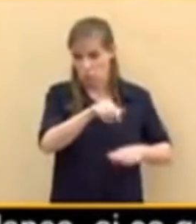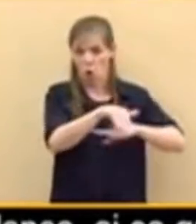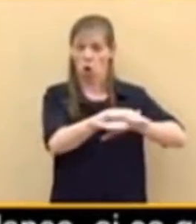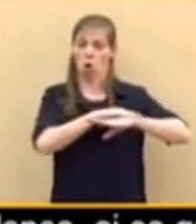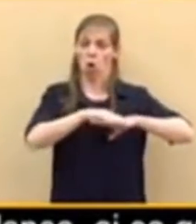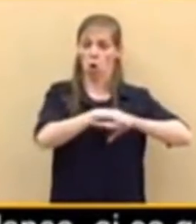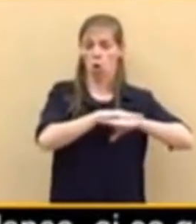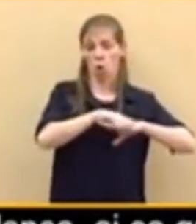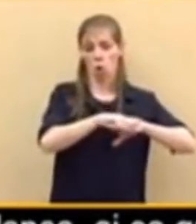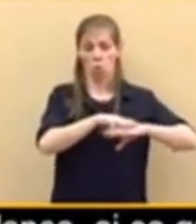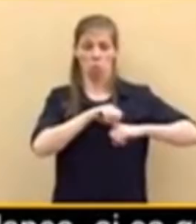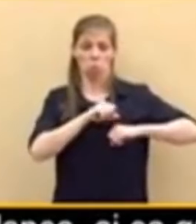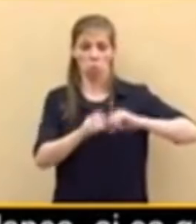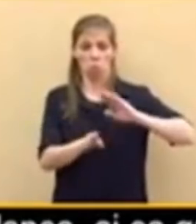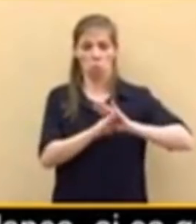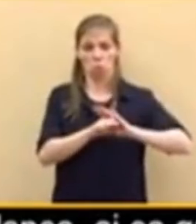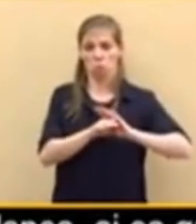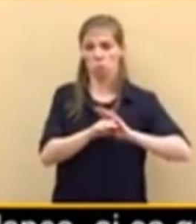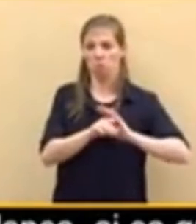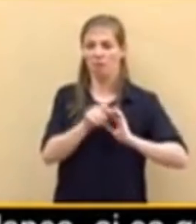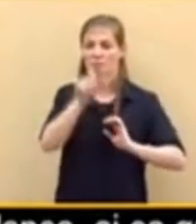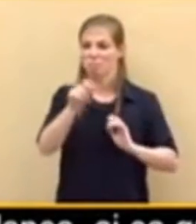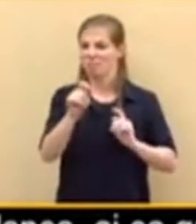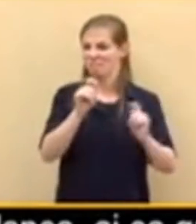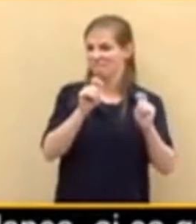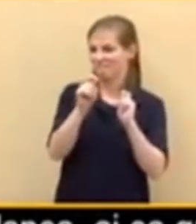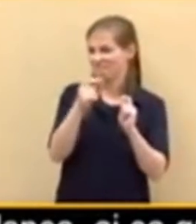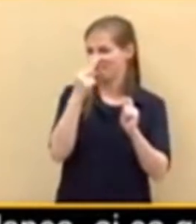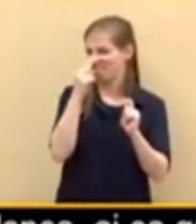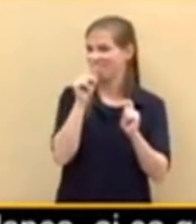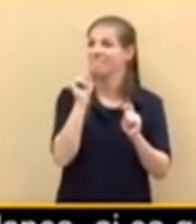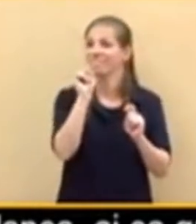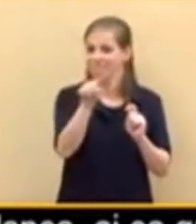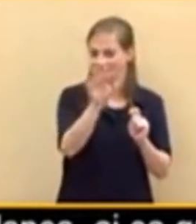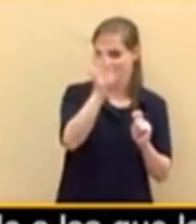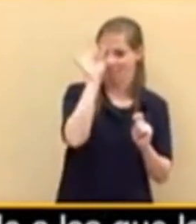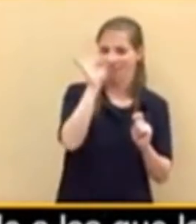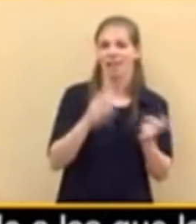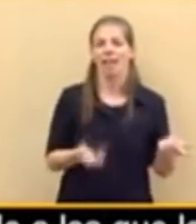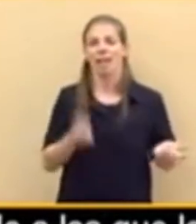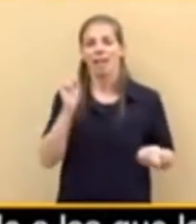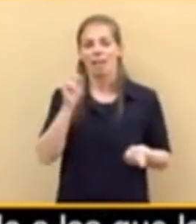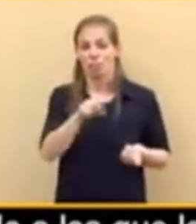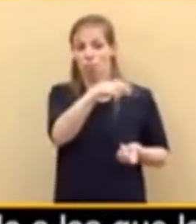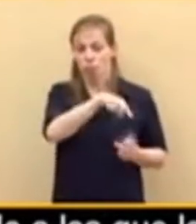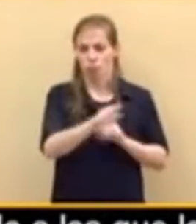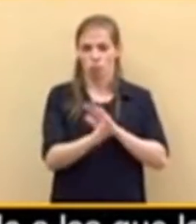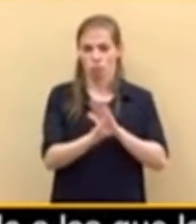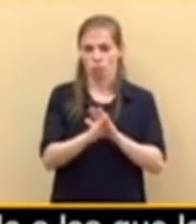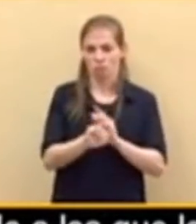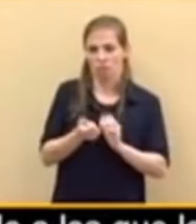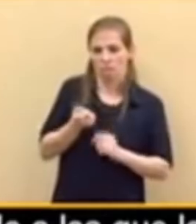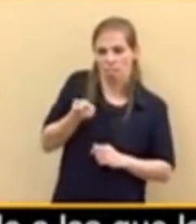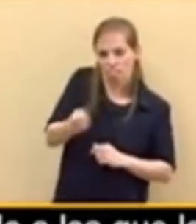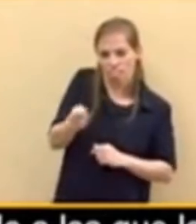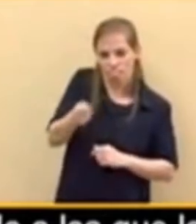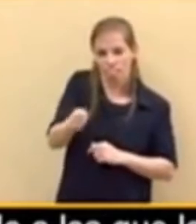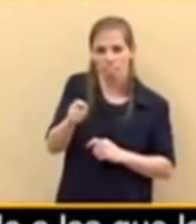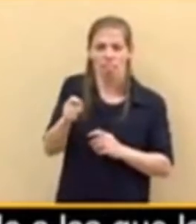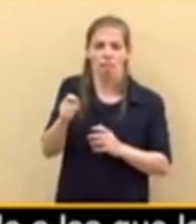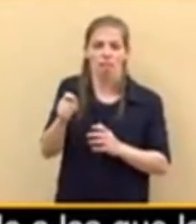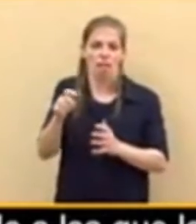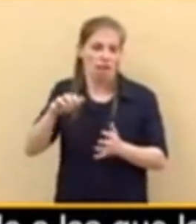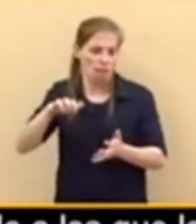la violencia contra el tercer partido de España, seguirán, a eso seguro que no fallan, llevando los 5 asesinos todas las